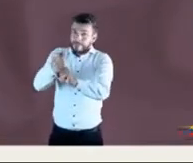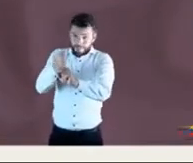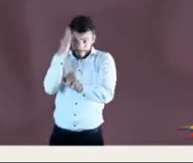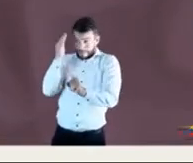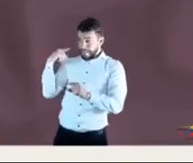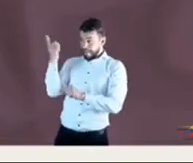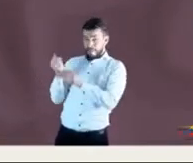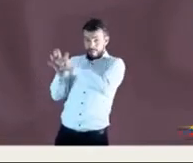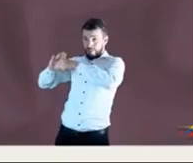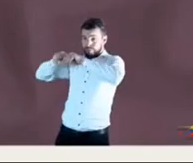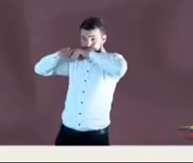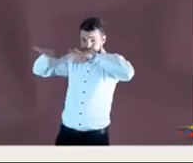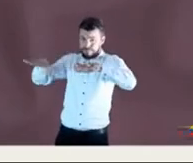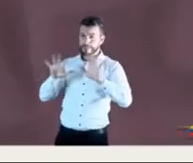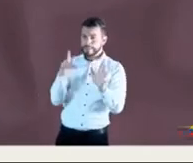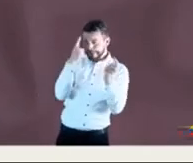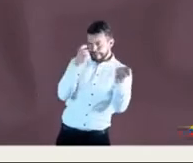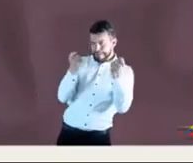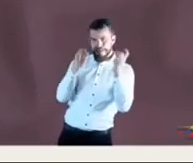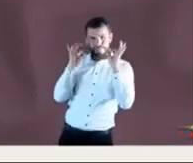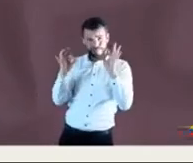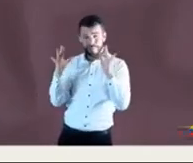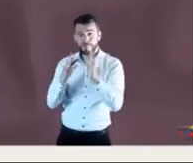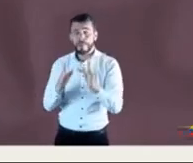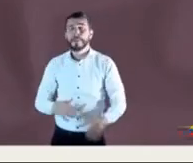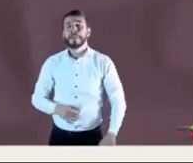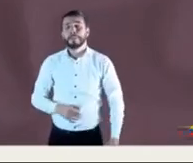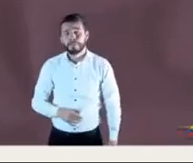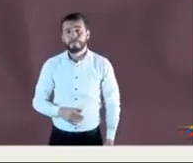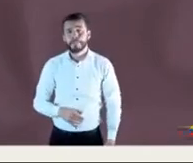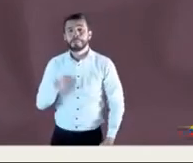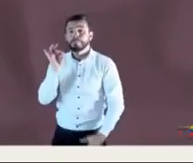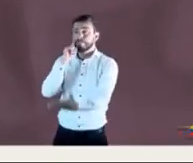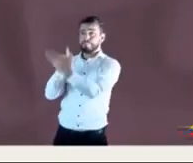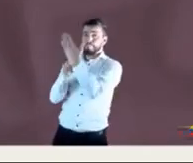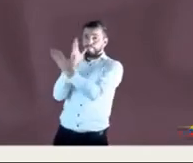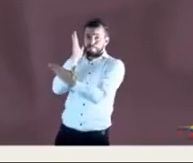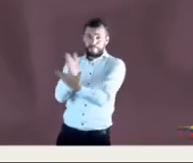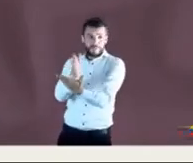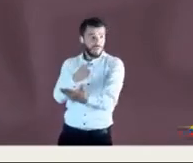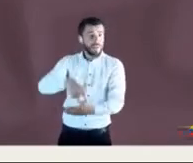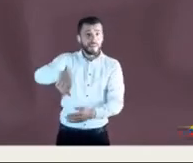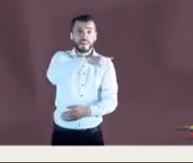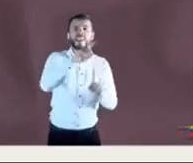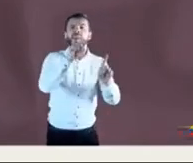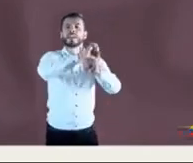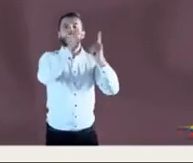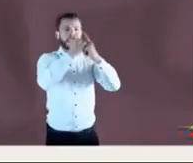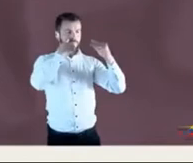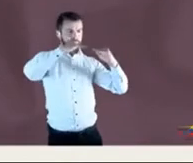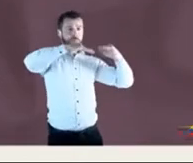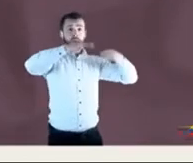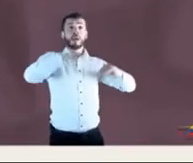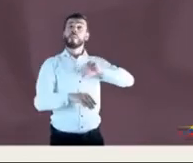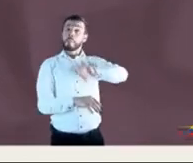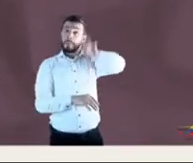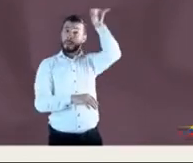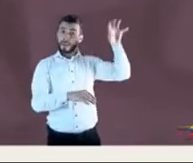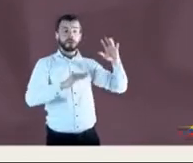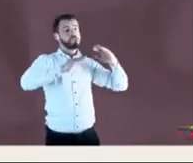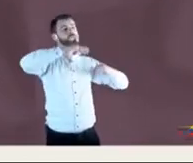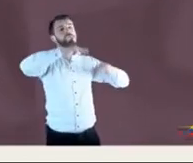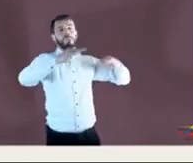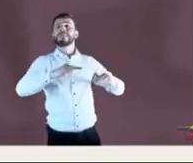pandemia. Pero la pandemia también ha expuesto desigualdades sociales en todos los países y nos ha mostrado la necesidad de